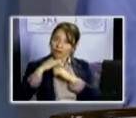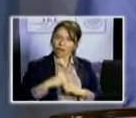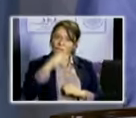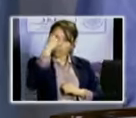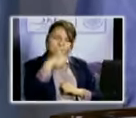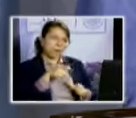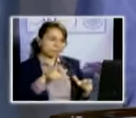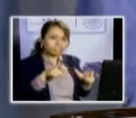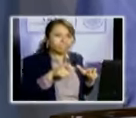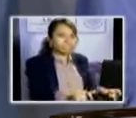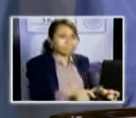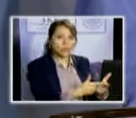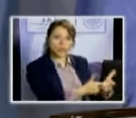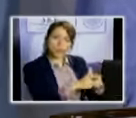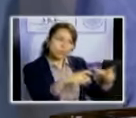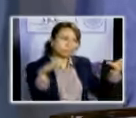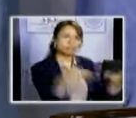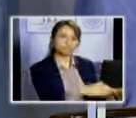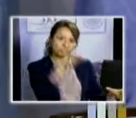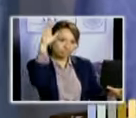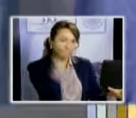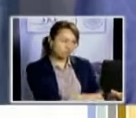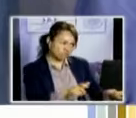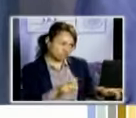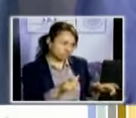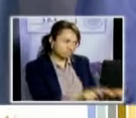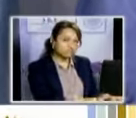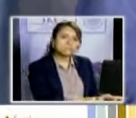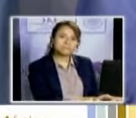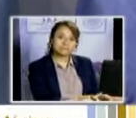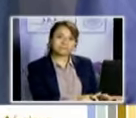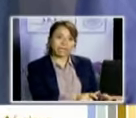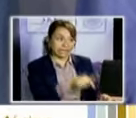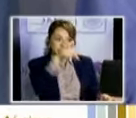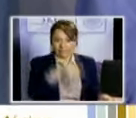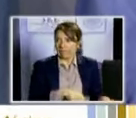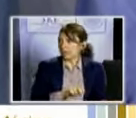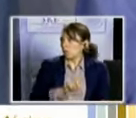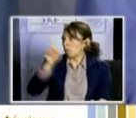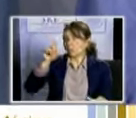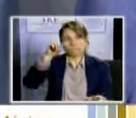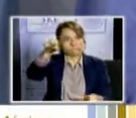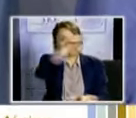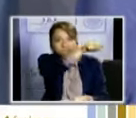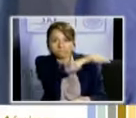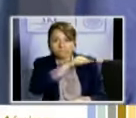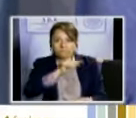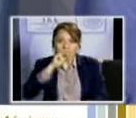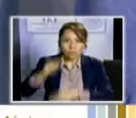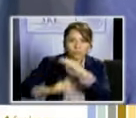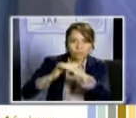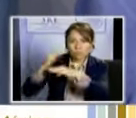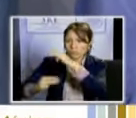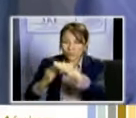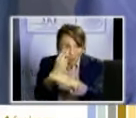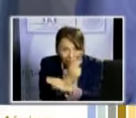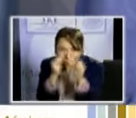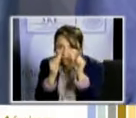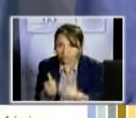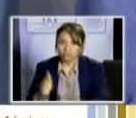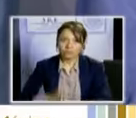cualquier parte del mundo sería un gran reto, porque son extremadamente peligrosas. ¿Y qué es lo que permite